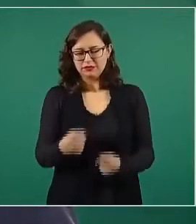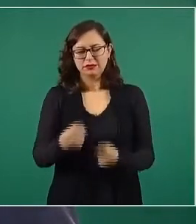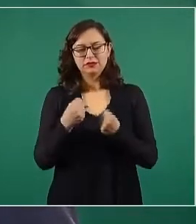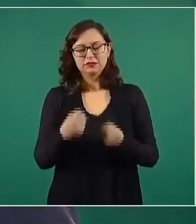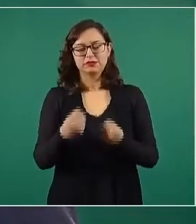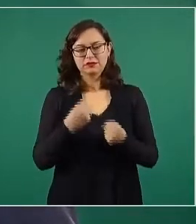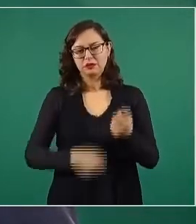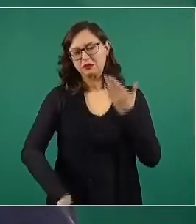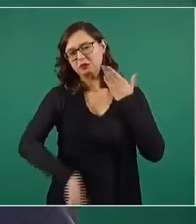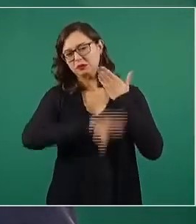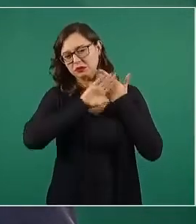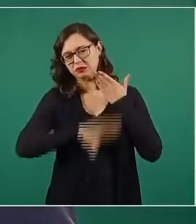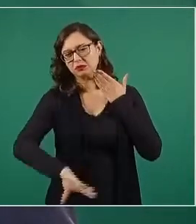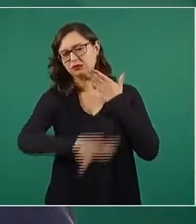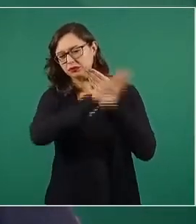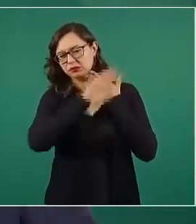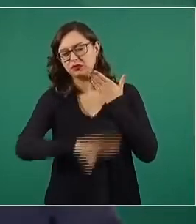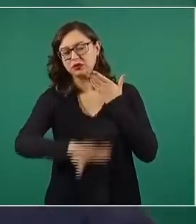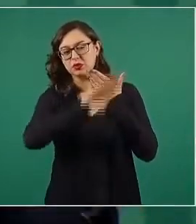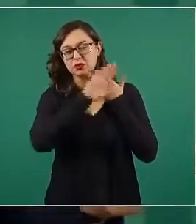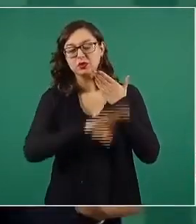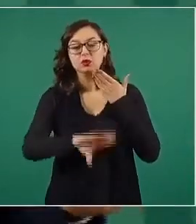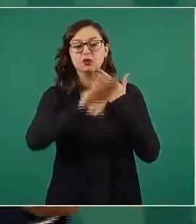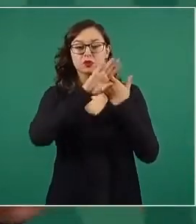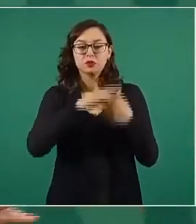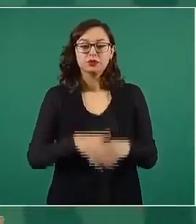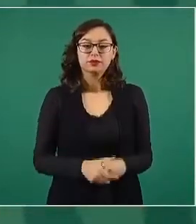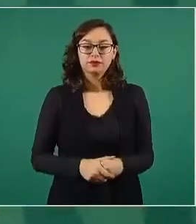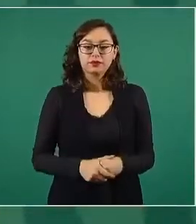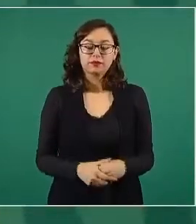fuerte. Iba yo al aeropuerto